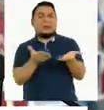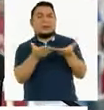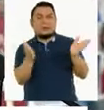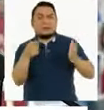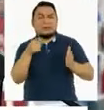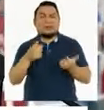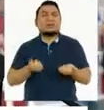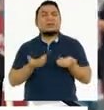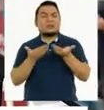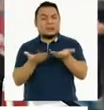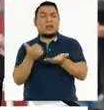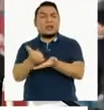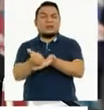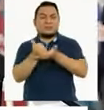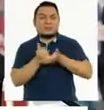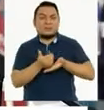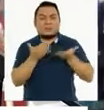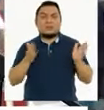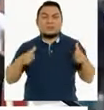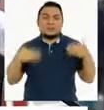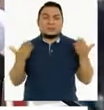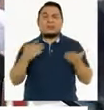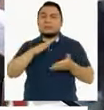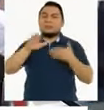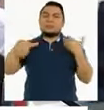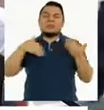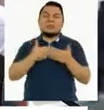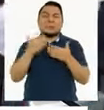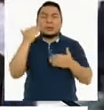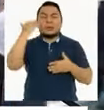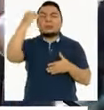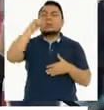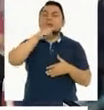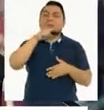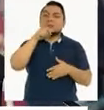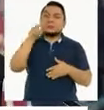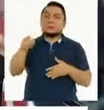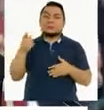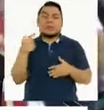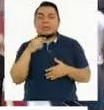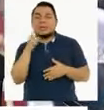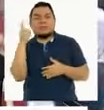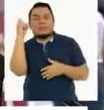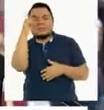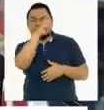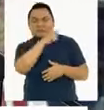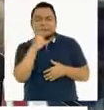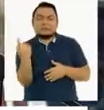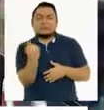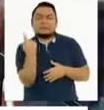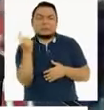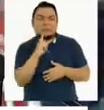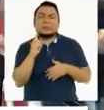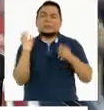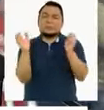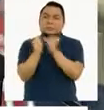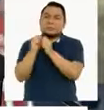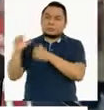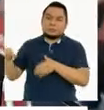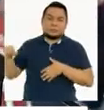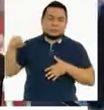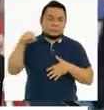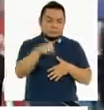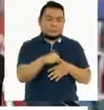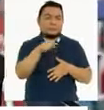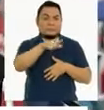que contribuyan, nos ayuden a trasladar a aquellos adultos mayores a los cuales les resulta difícil poder llegar por su